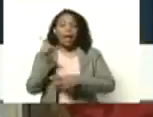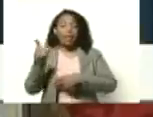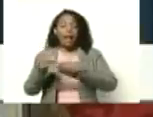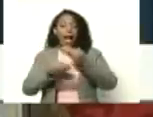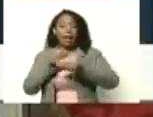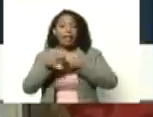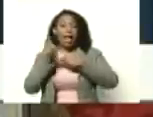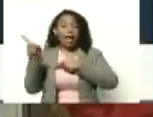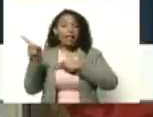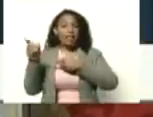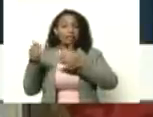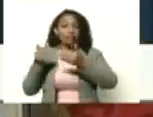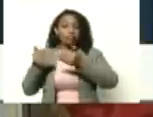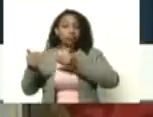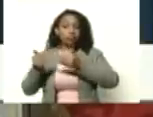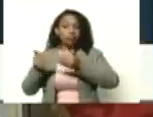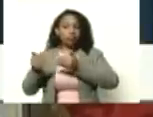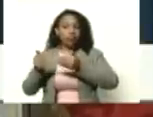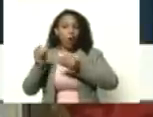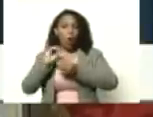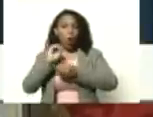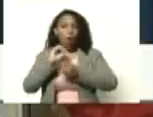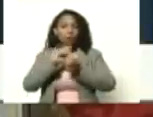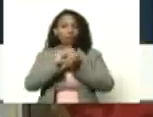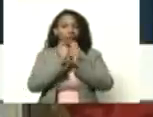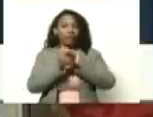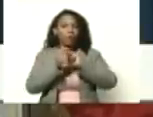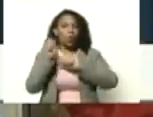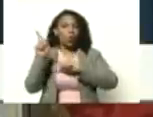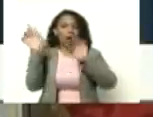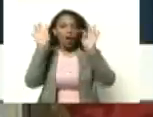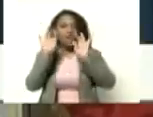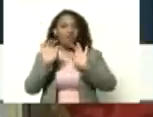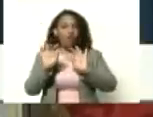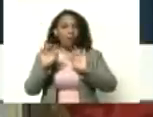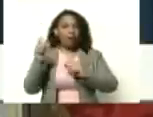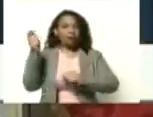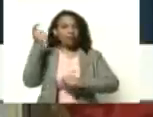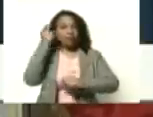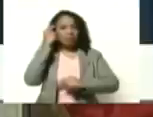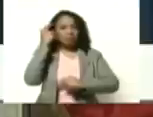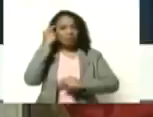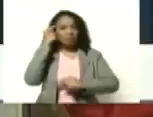relación o la transformada en una relación patológica enfermiza